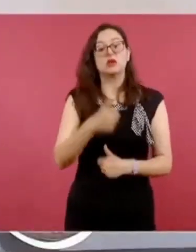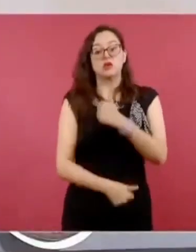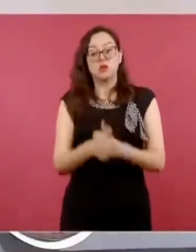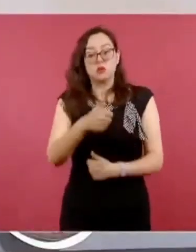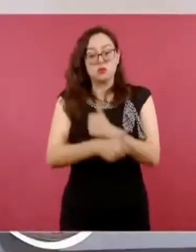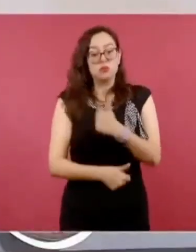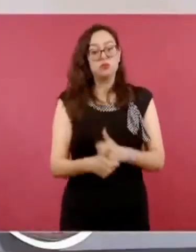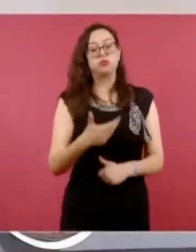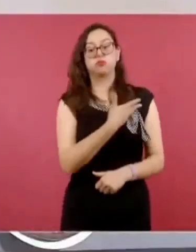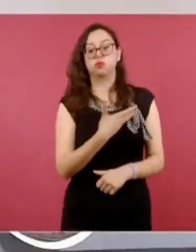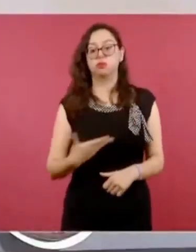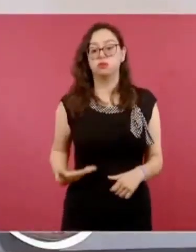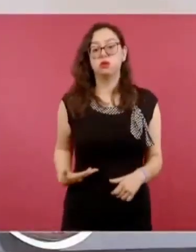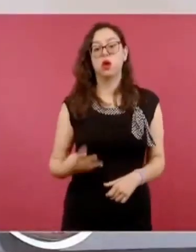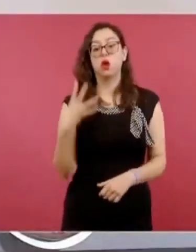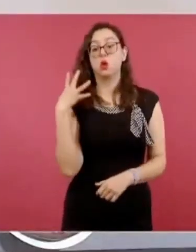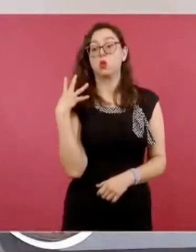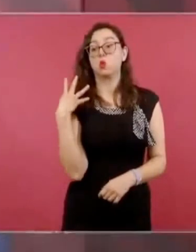a la presidencia